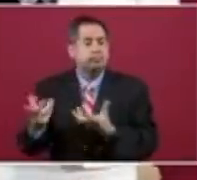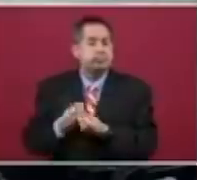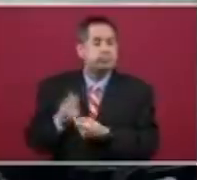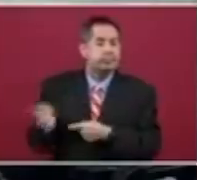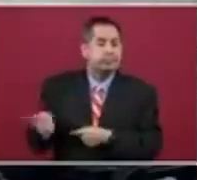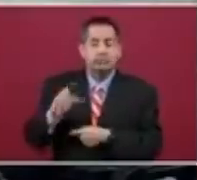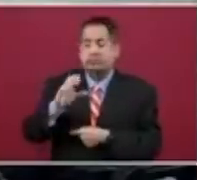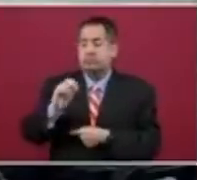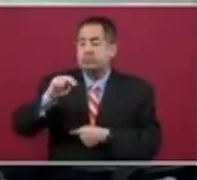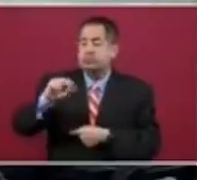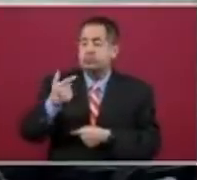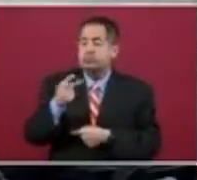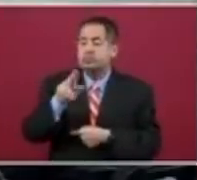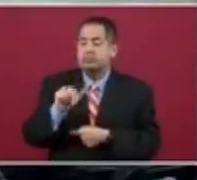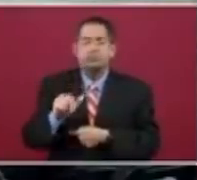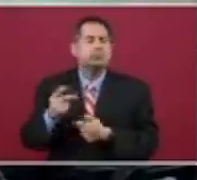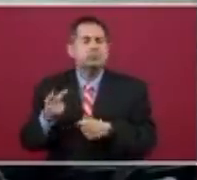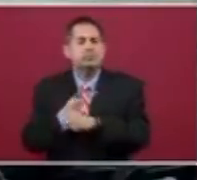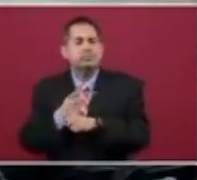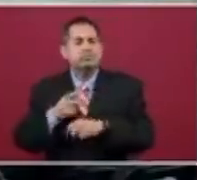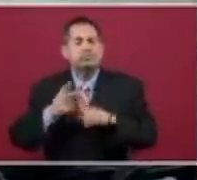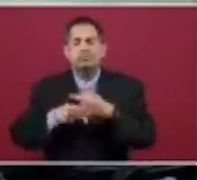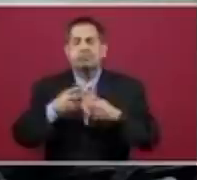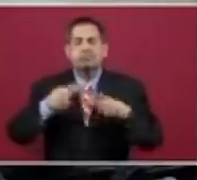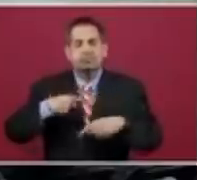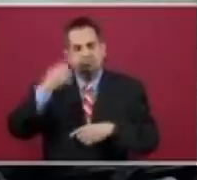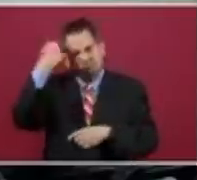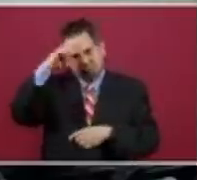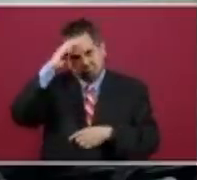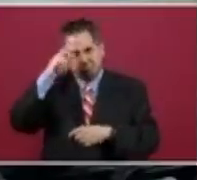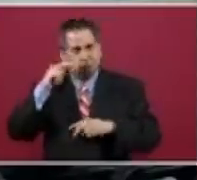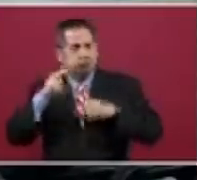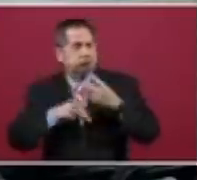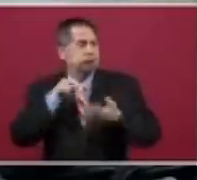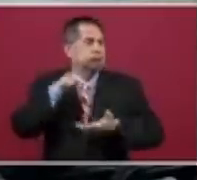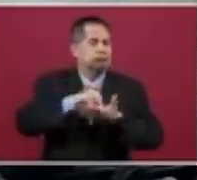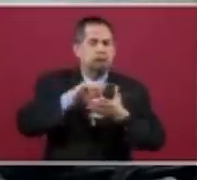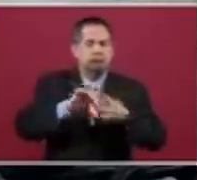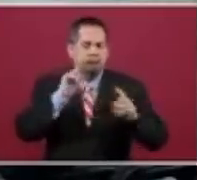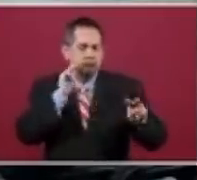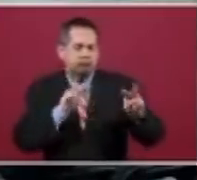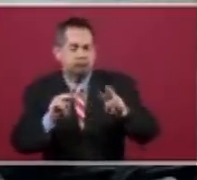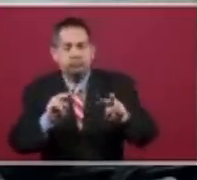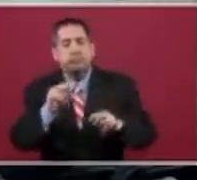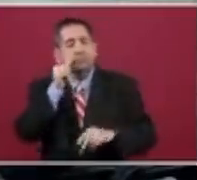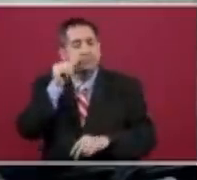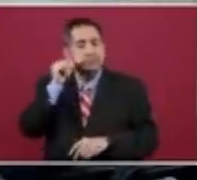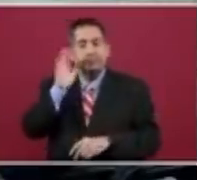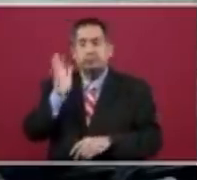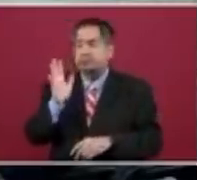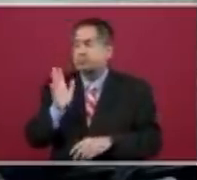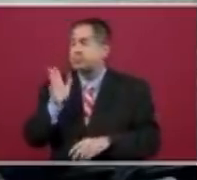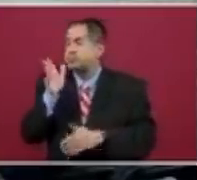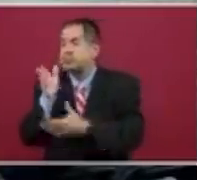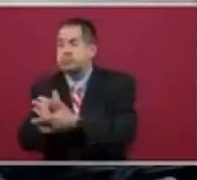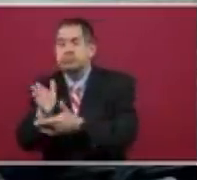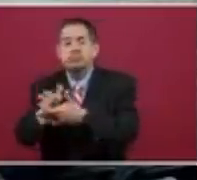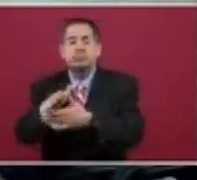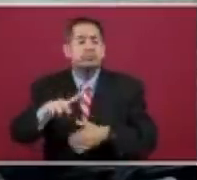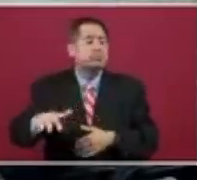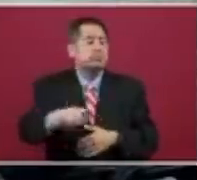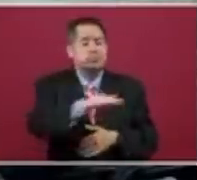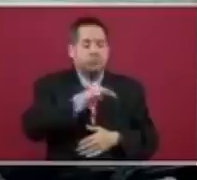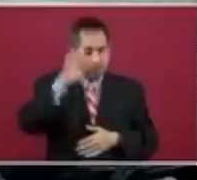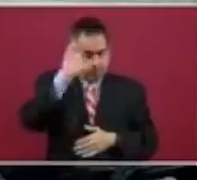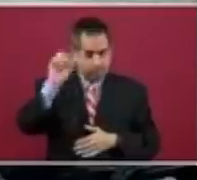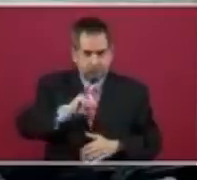de la visita de los expertos que estuvieron aquí y que ya hicieron ayer una visita directamente a